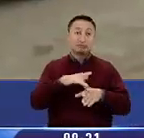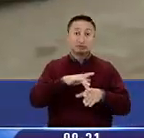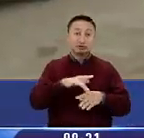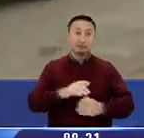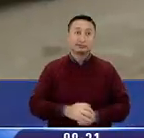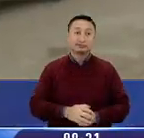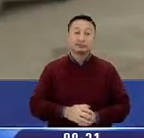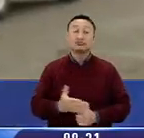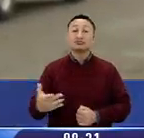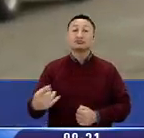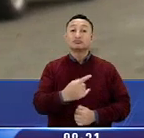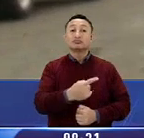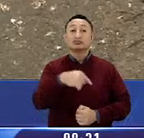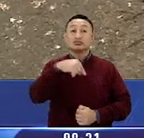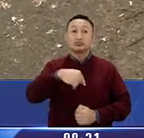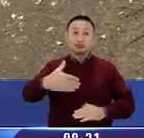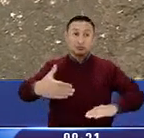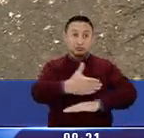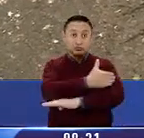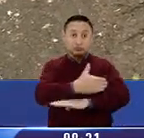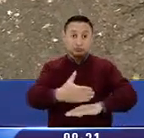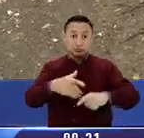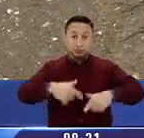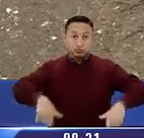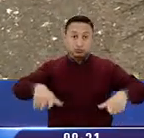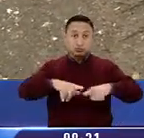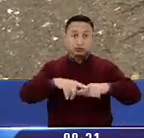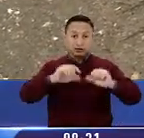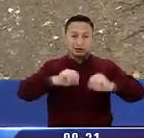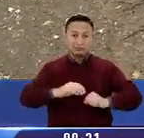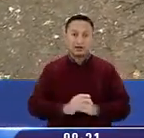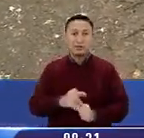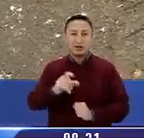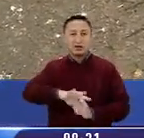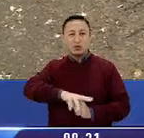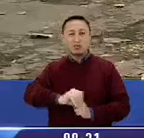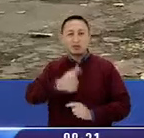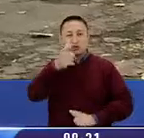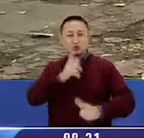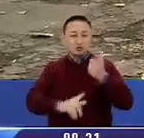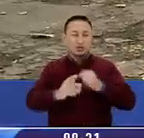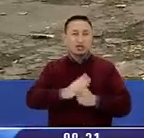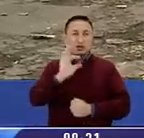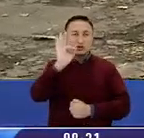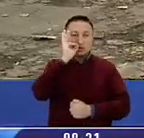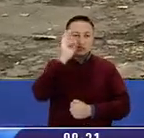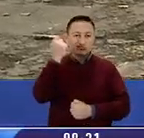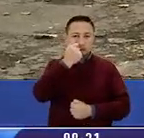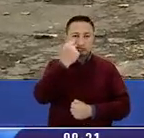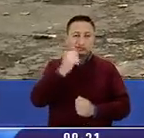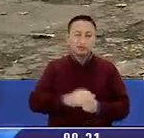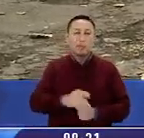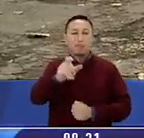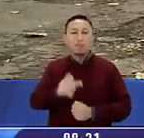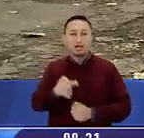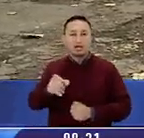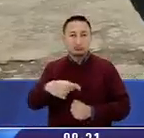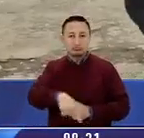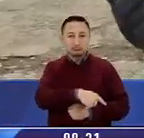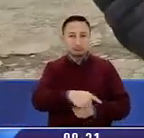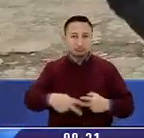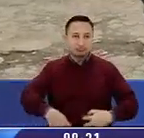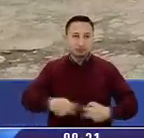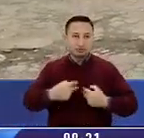en especial porque han hecho de esta calle un sitio ideal para delincuentes, libadores, consumidores de droga y personas en situación de calle.